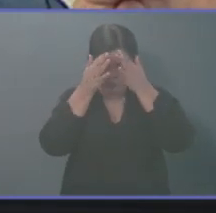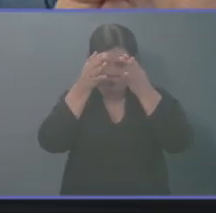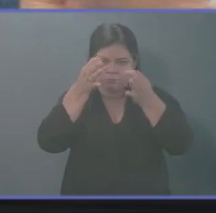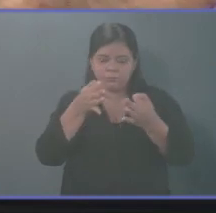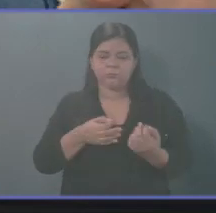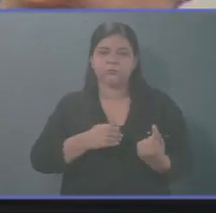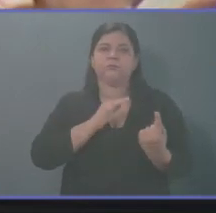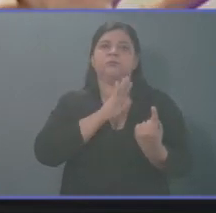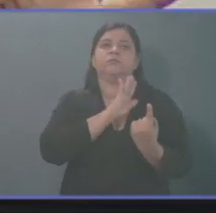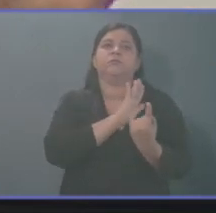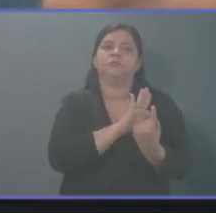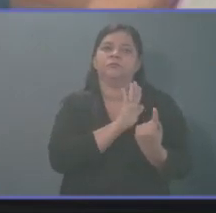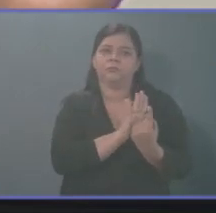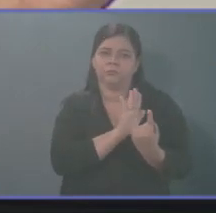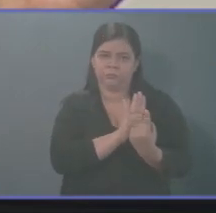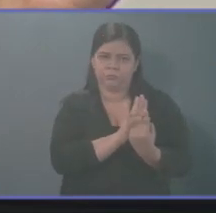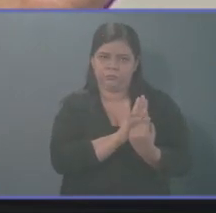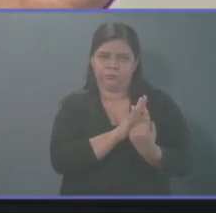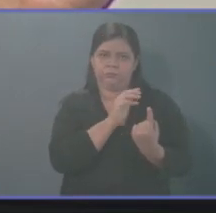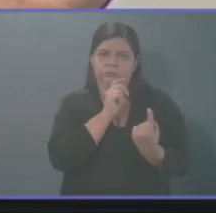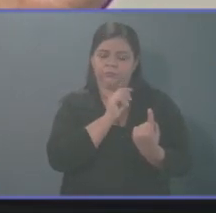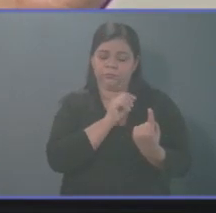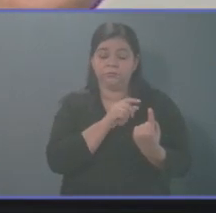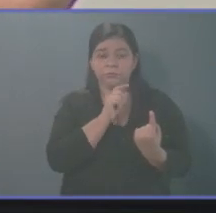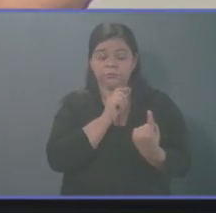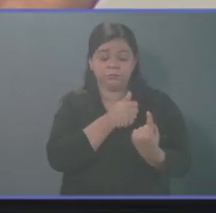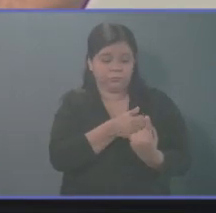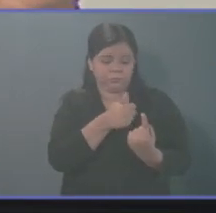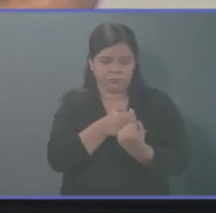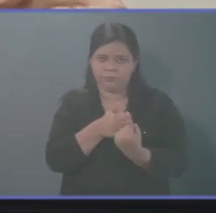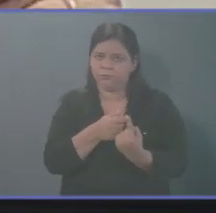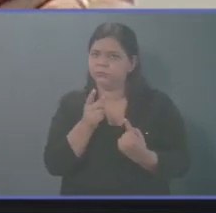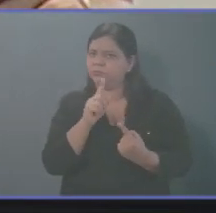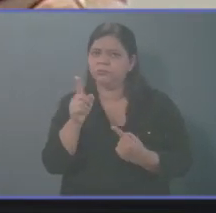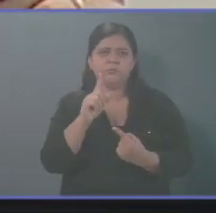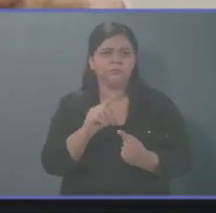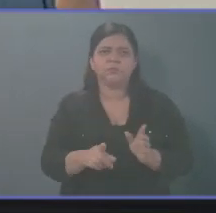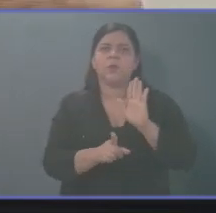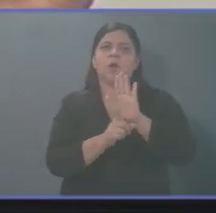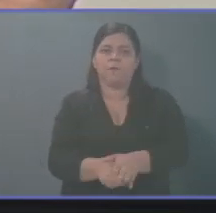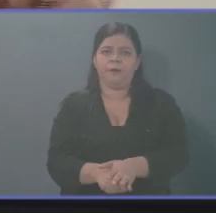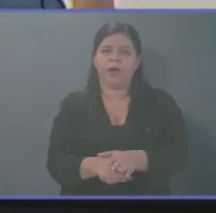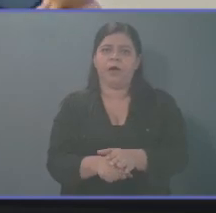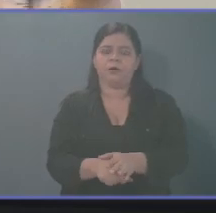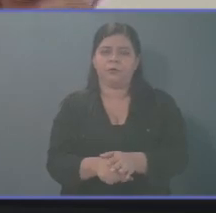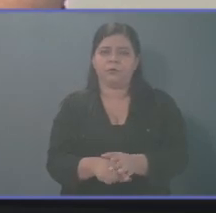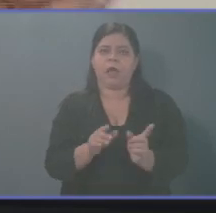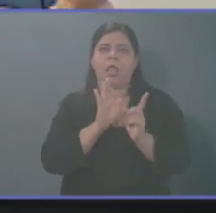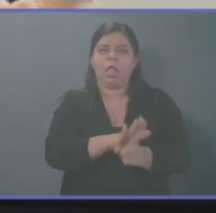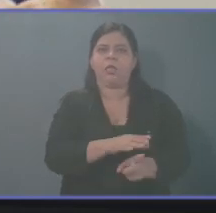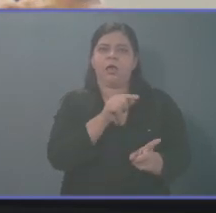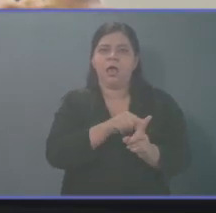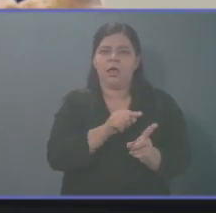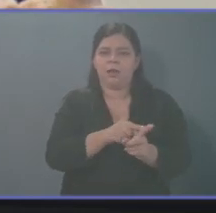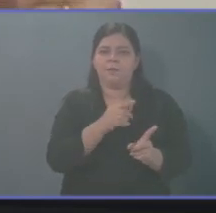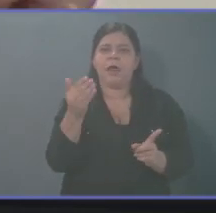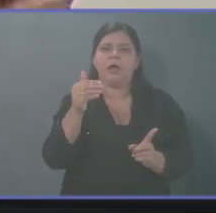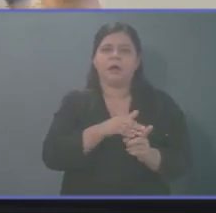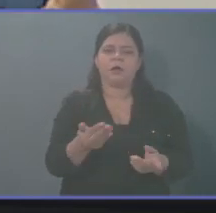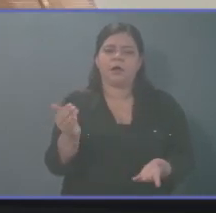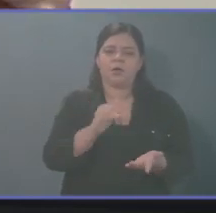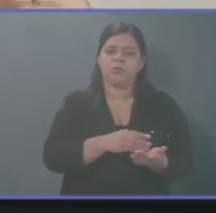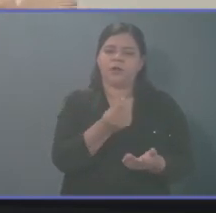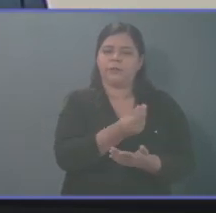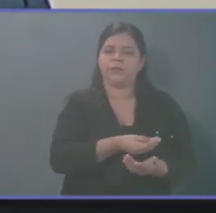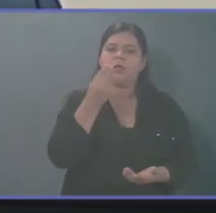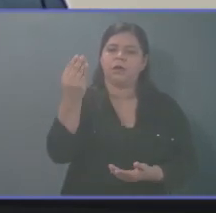va a quedar en cada trabajador, pero que no se le obligue a devolver el dinero al